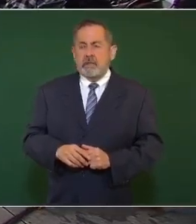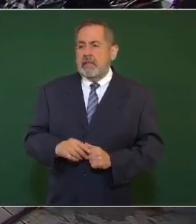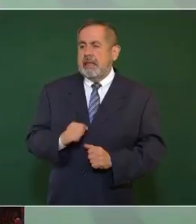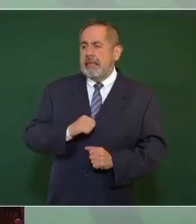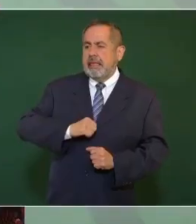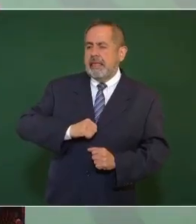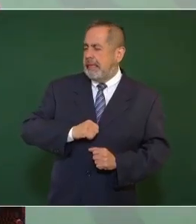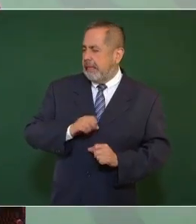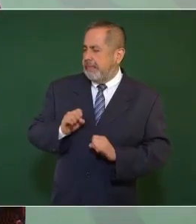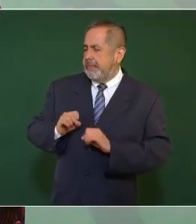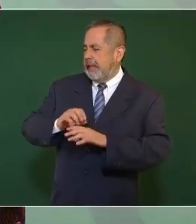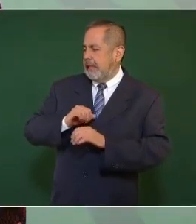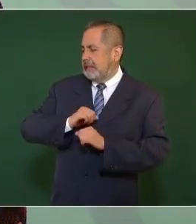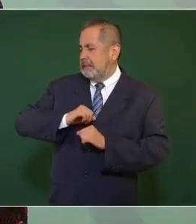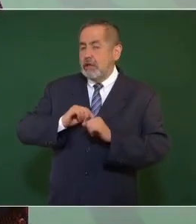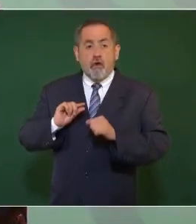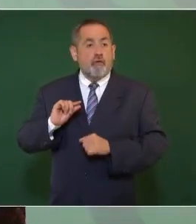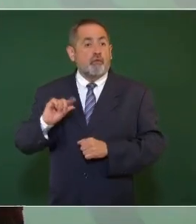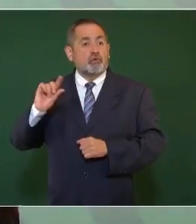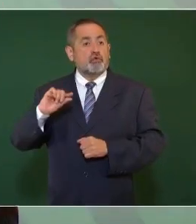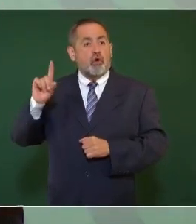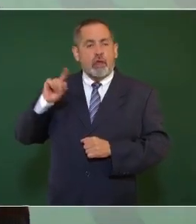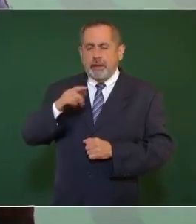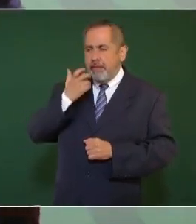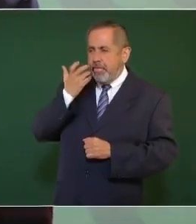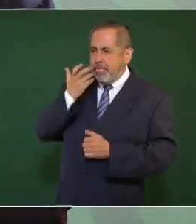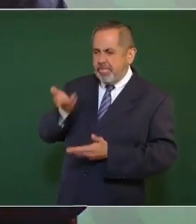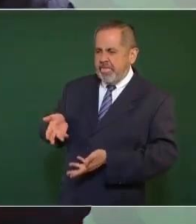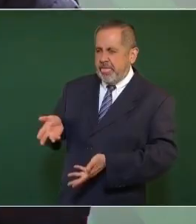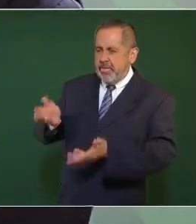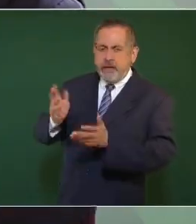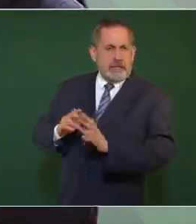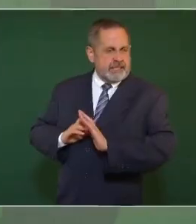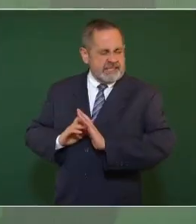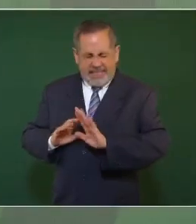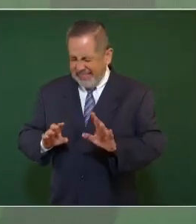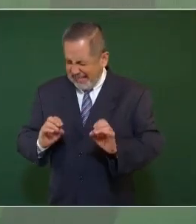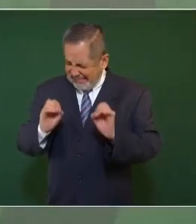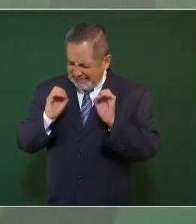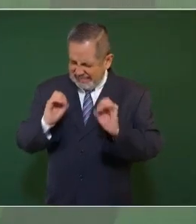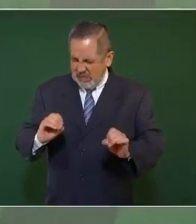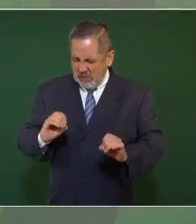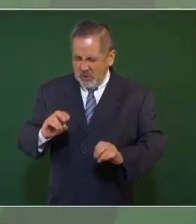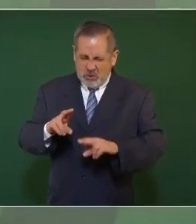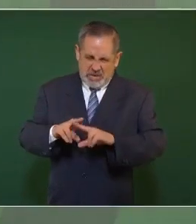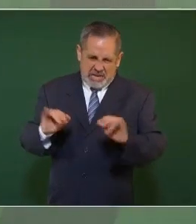privilegios para altos funcionarios públicos cero,